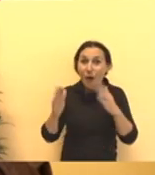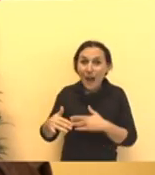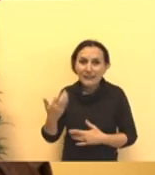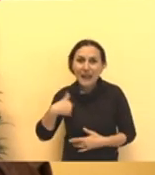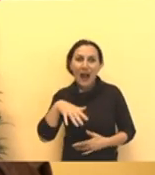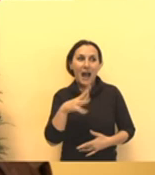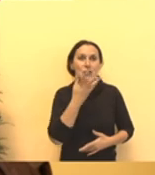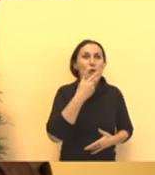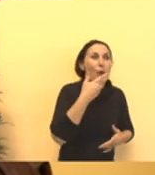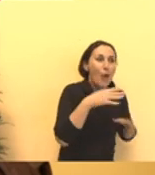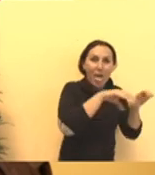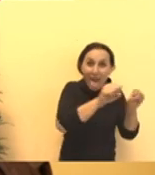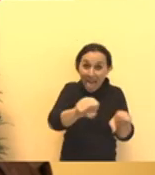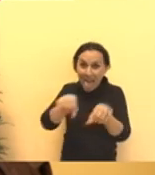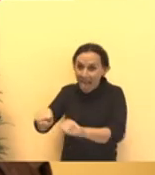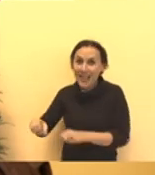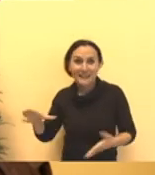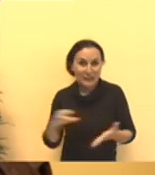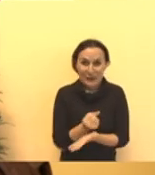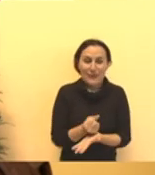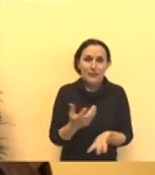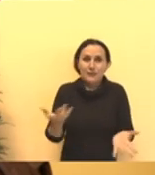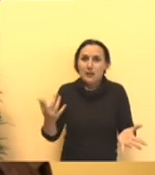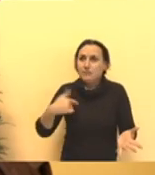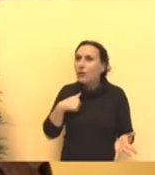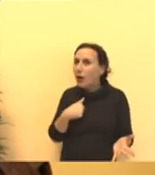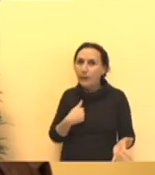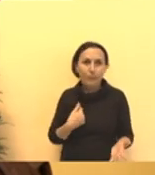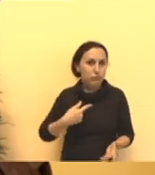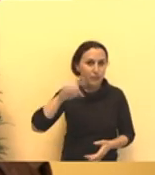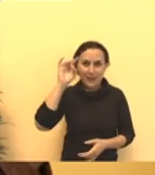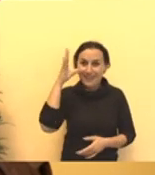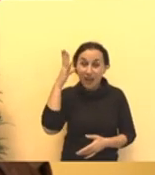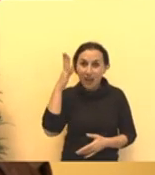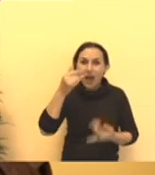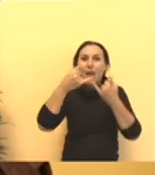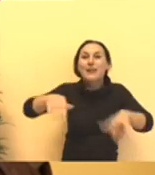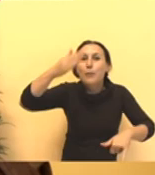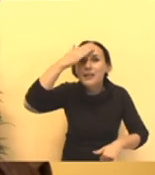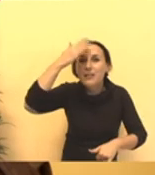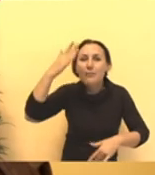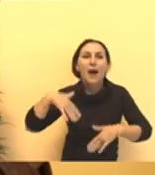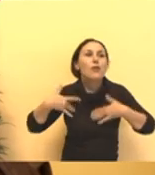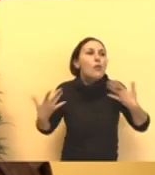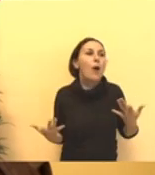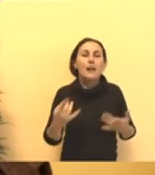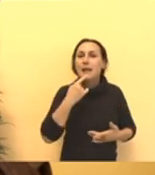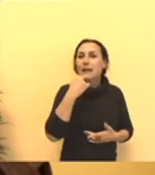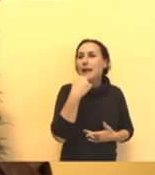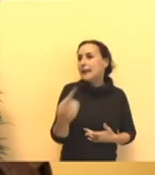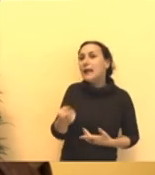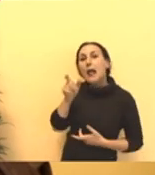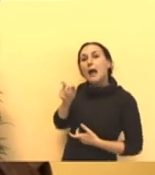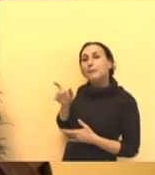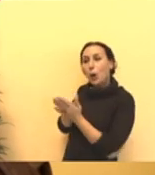coger, porque están todos cogidos. Pero es que ni se me ocurre hacer como acto principal, decirle a mi gente, oye,